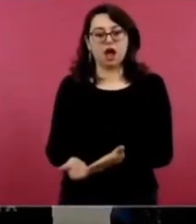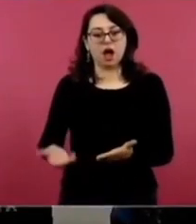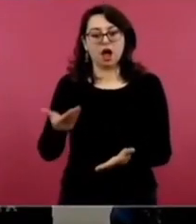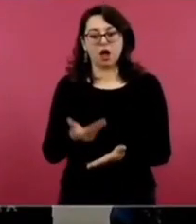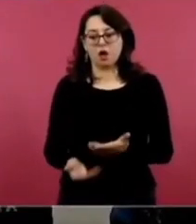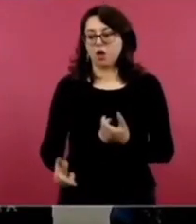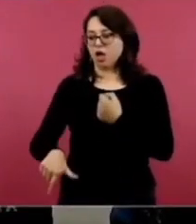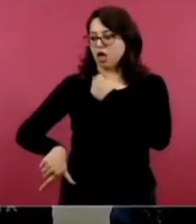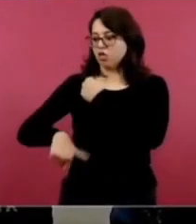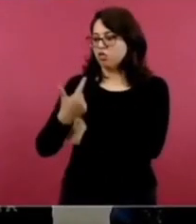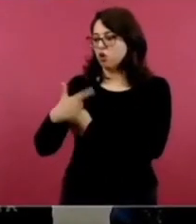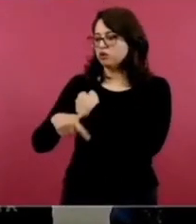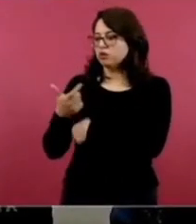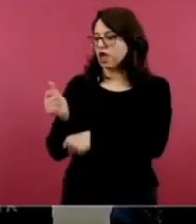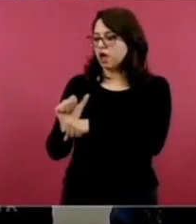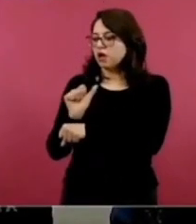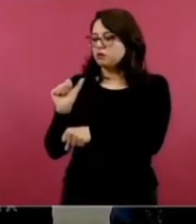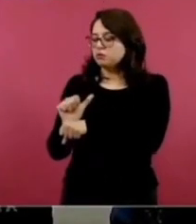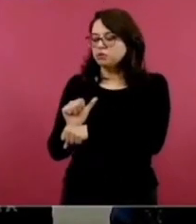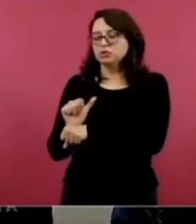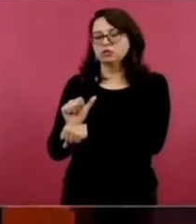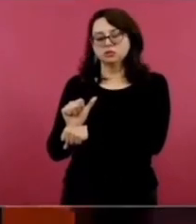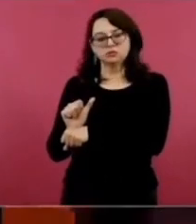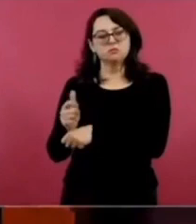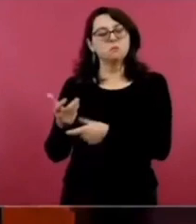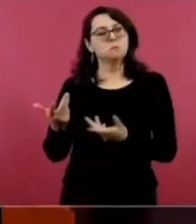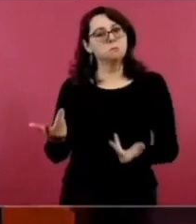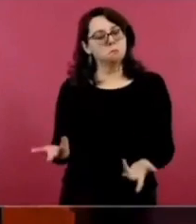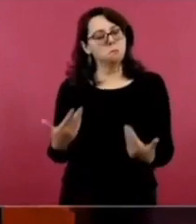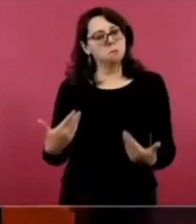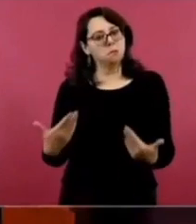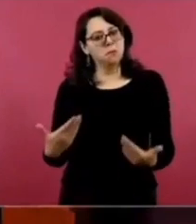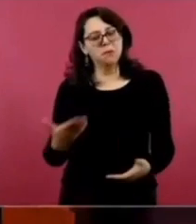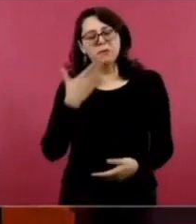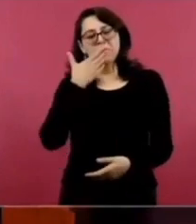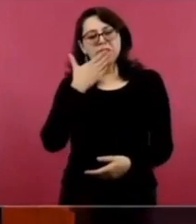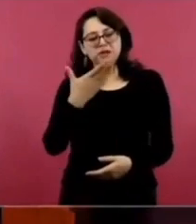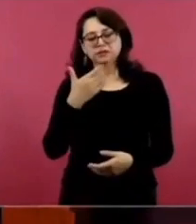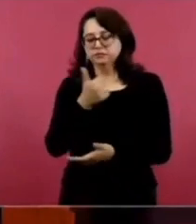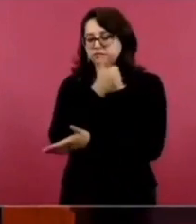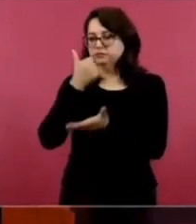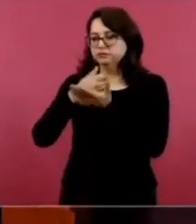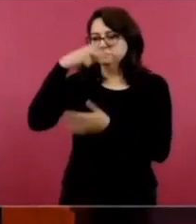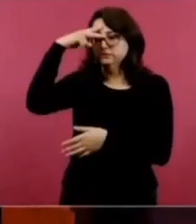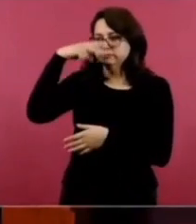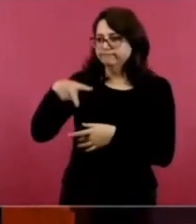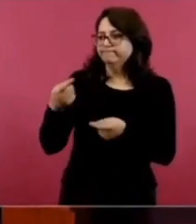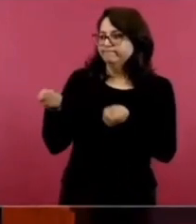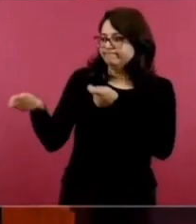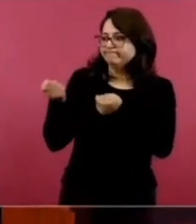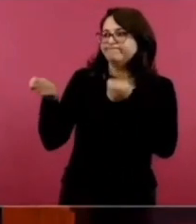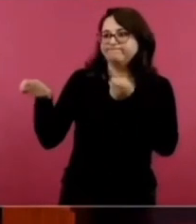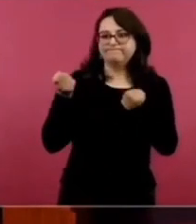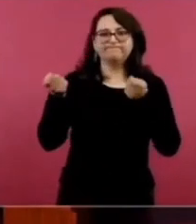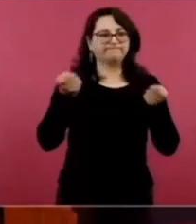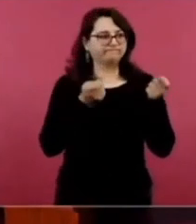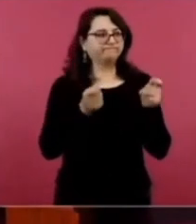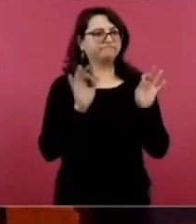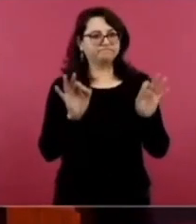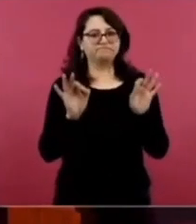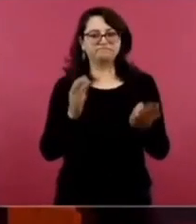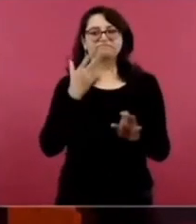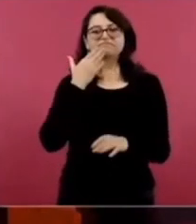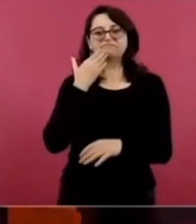ha sido exitoso el manejo de la seguridad en la ciudad. En el caso